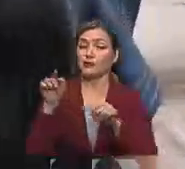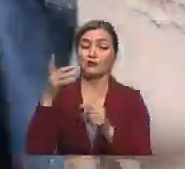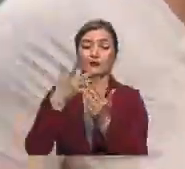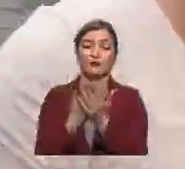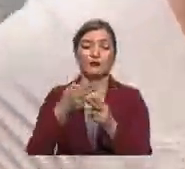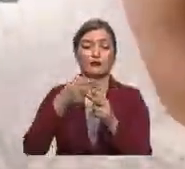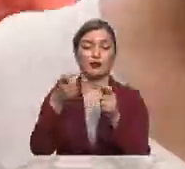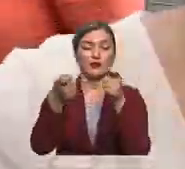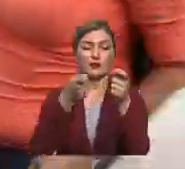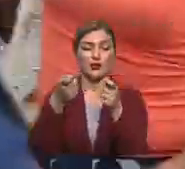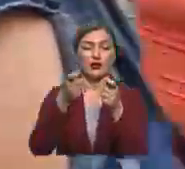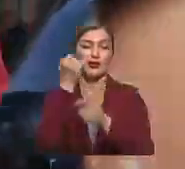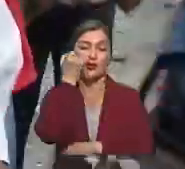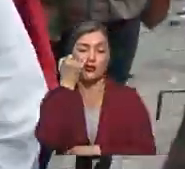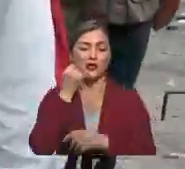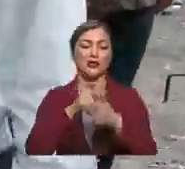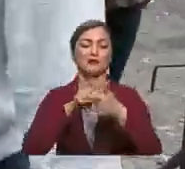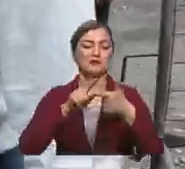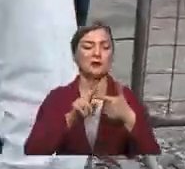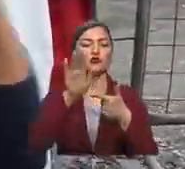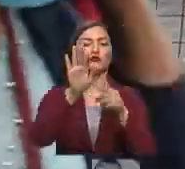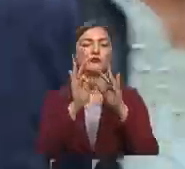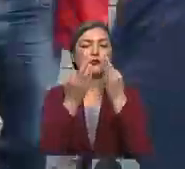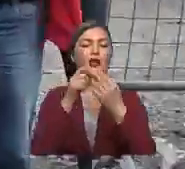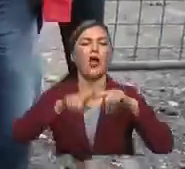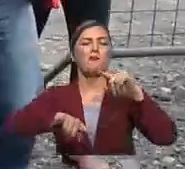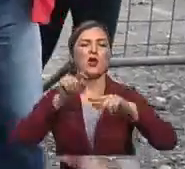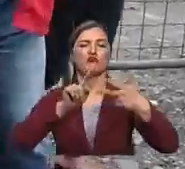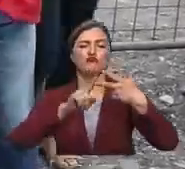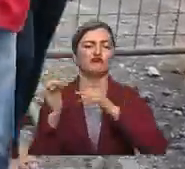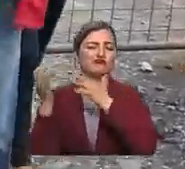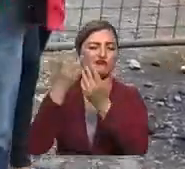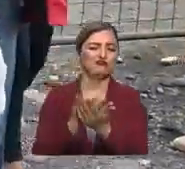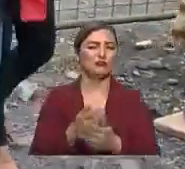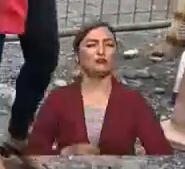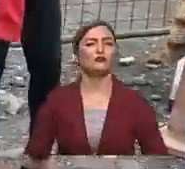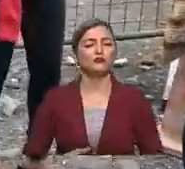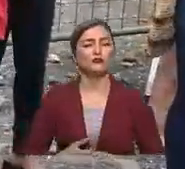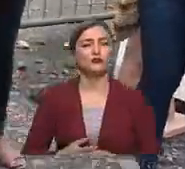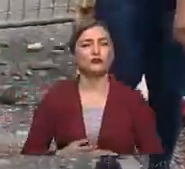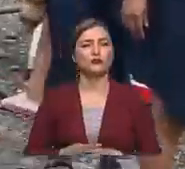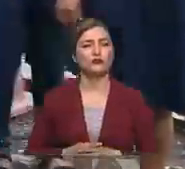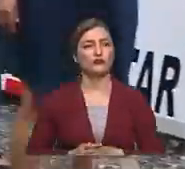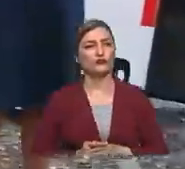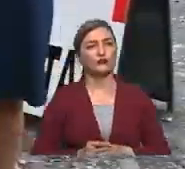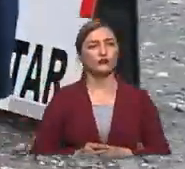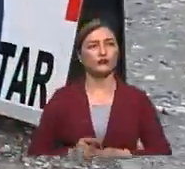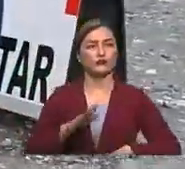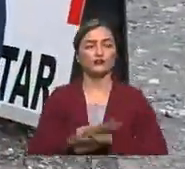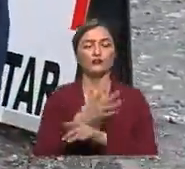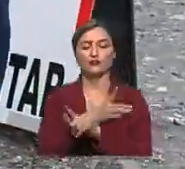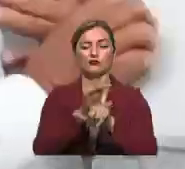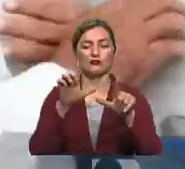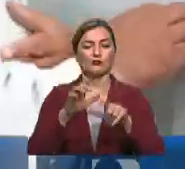llegaron exdirigentes de la organización indígena, como también familiares y amigos del beneficiario, quienes se refirieron a la